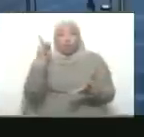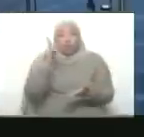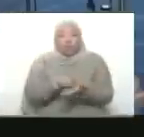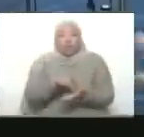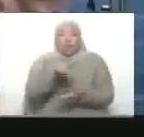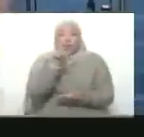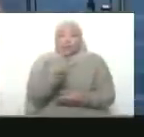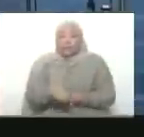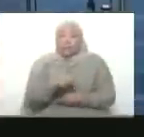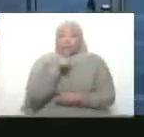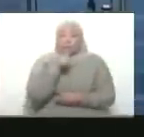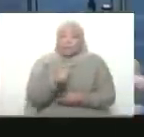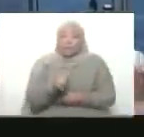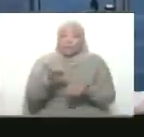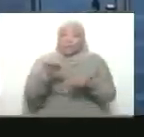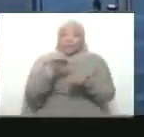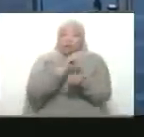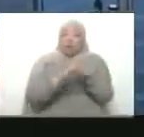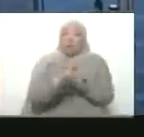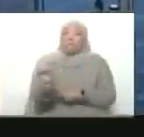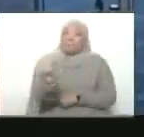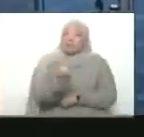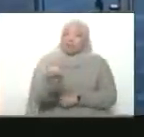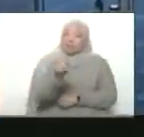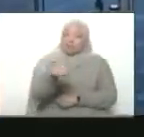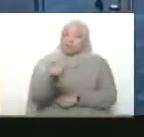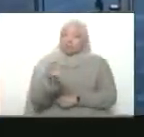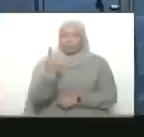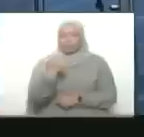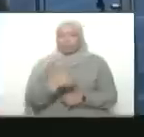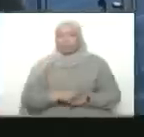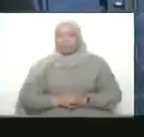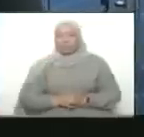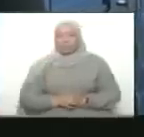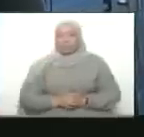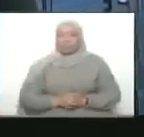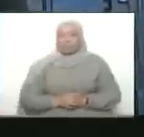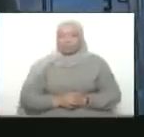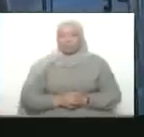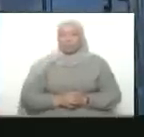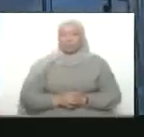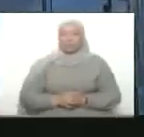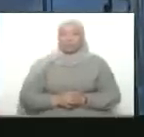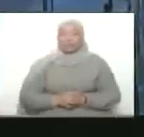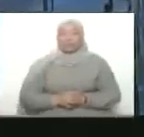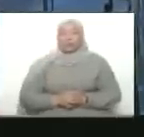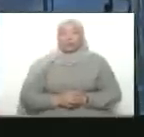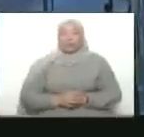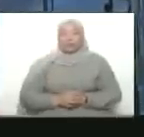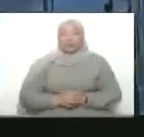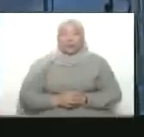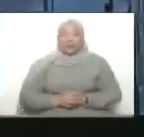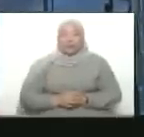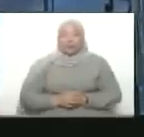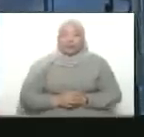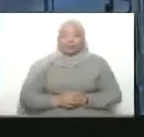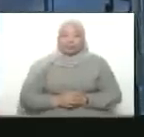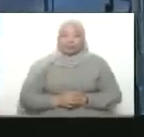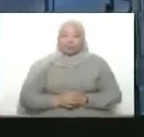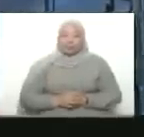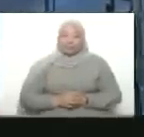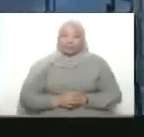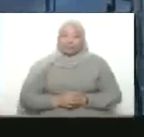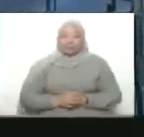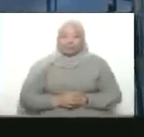my Dreams to come tozu Esta es mi primera vez en Latinoamérica y en Venezuela y es un